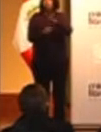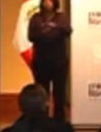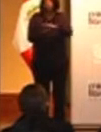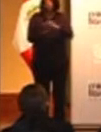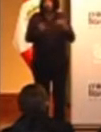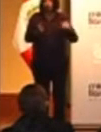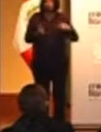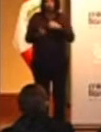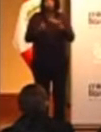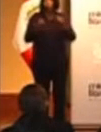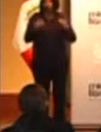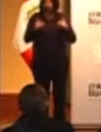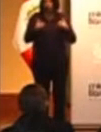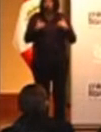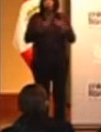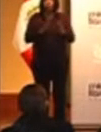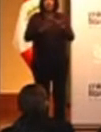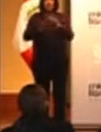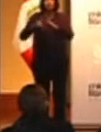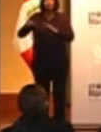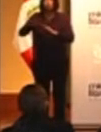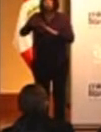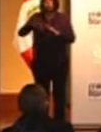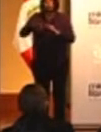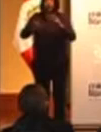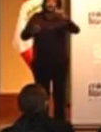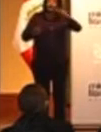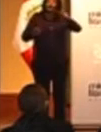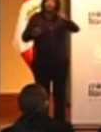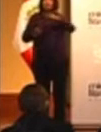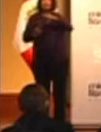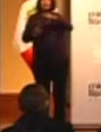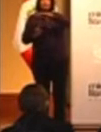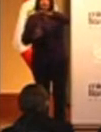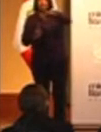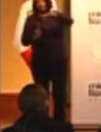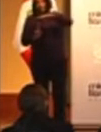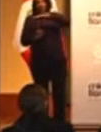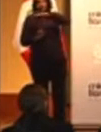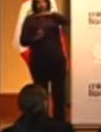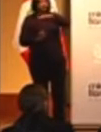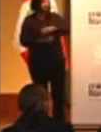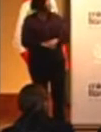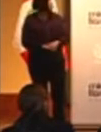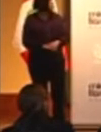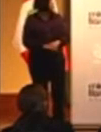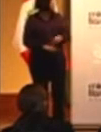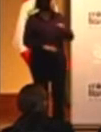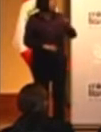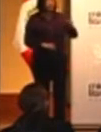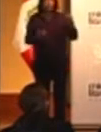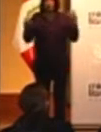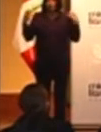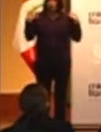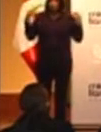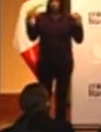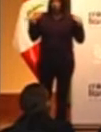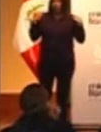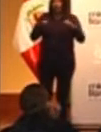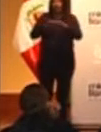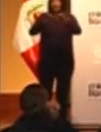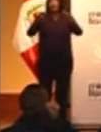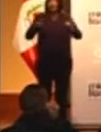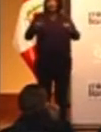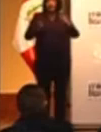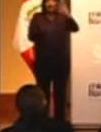tenemos con nuestra comunidad desde la perspectiva ambiental. Acá con la Gerencia de Sistemas y